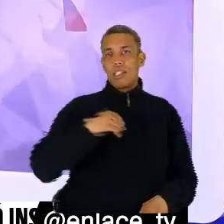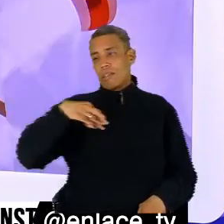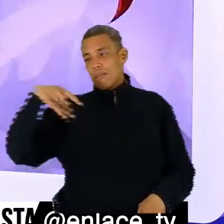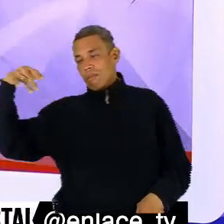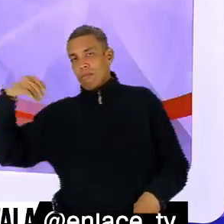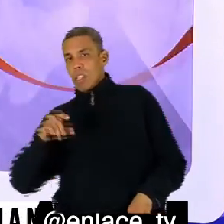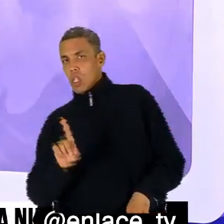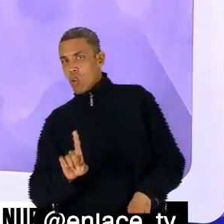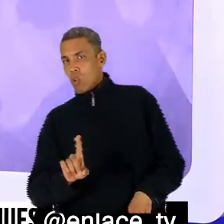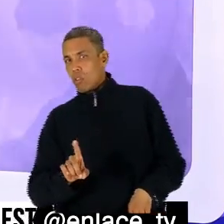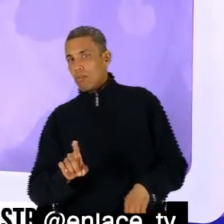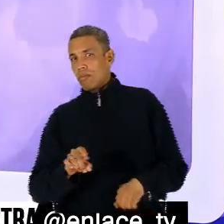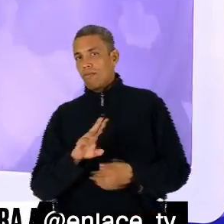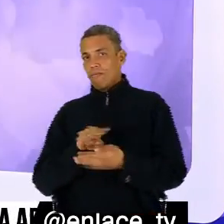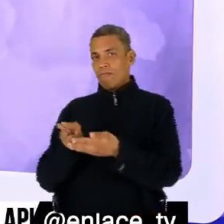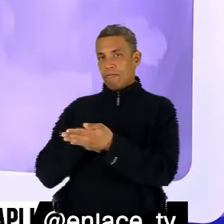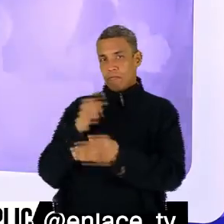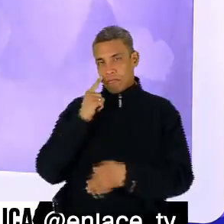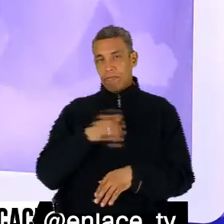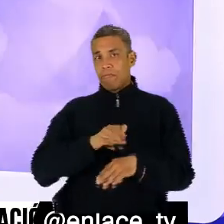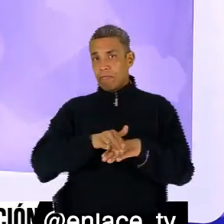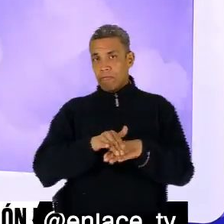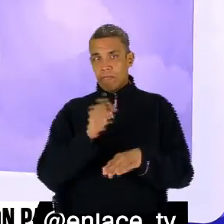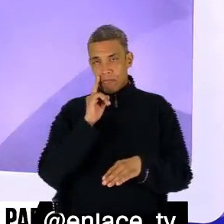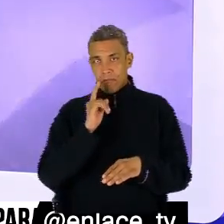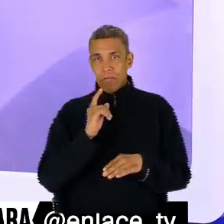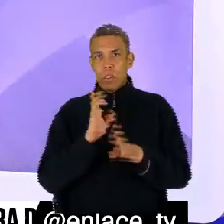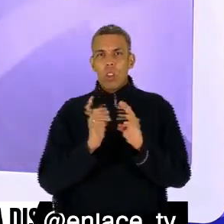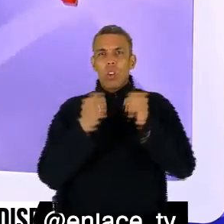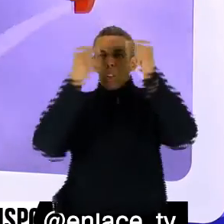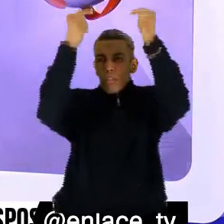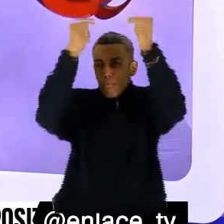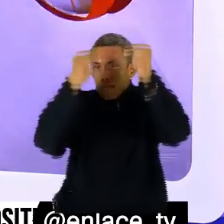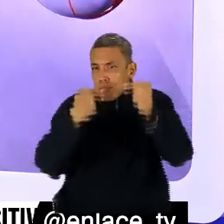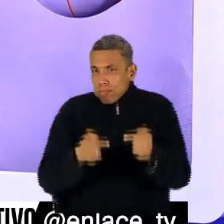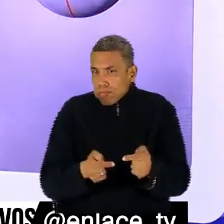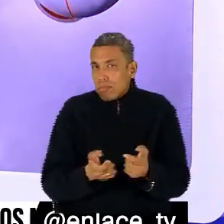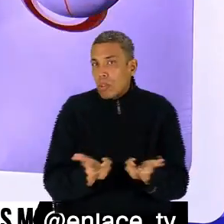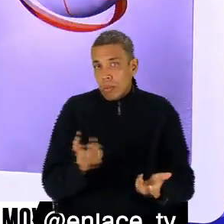será la de Occidental. Aquí está la programación de la fecha número 20.